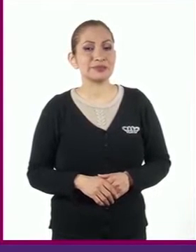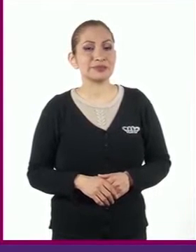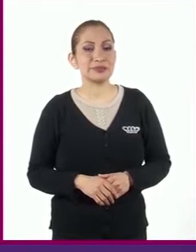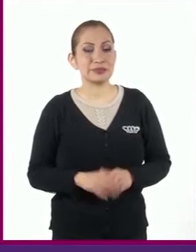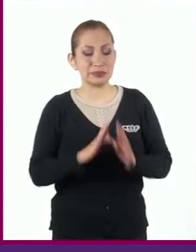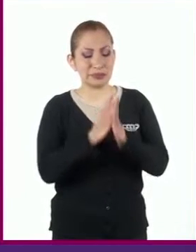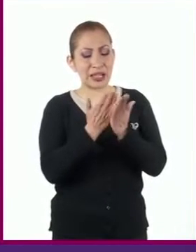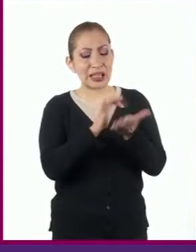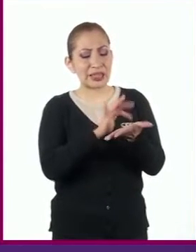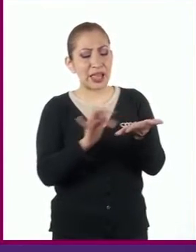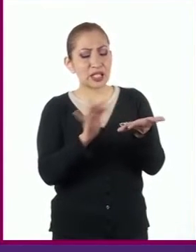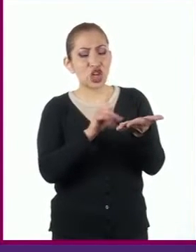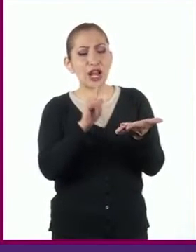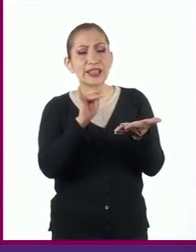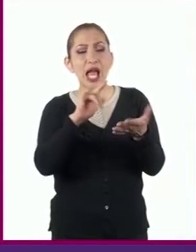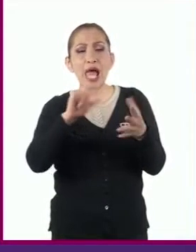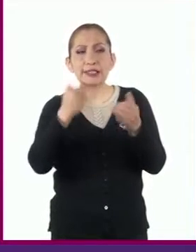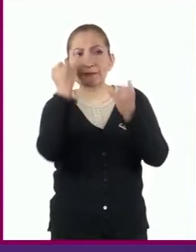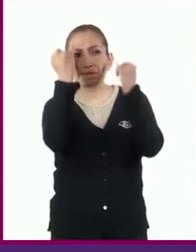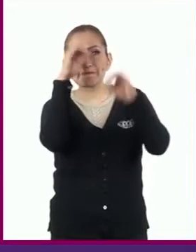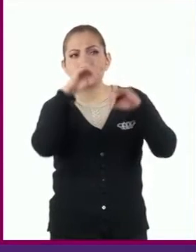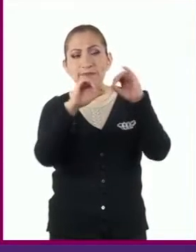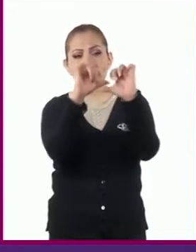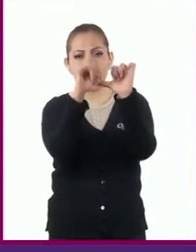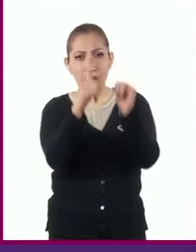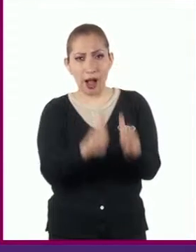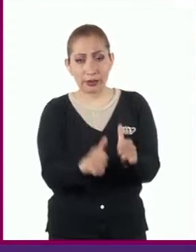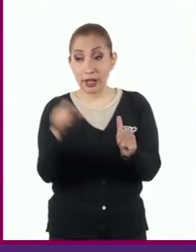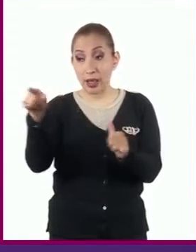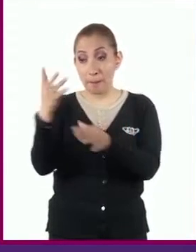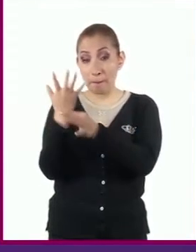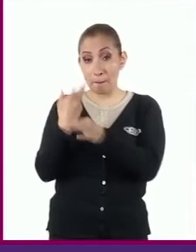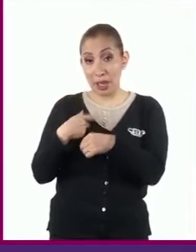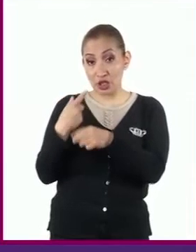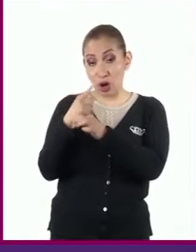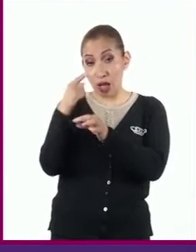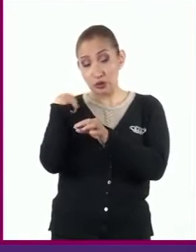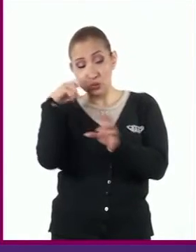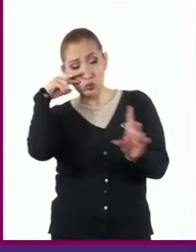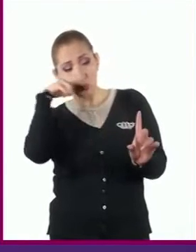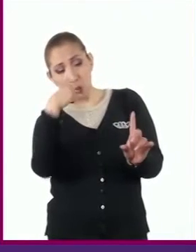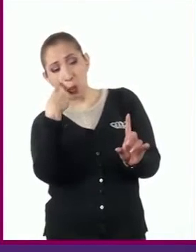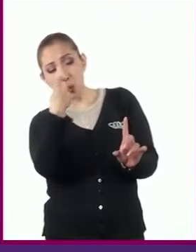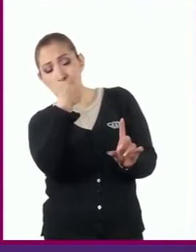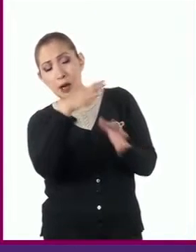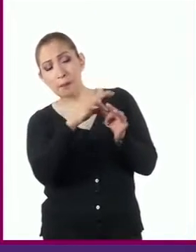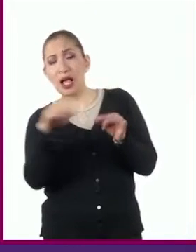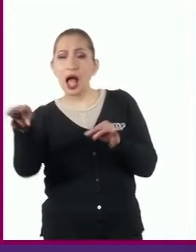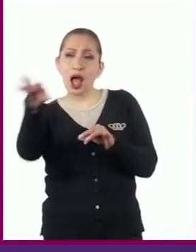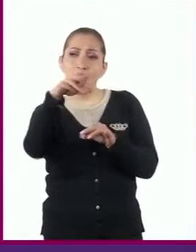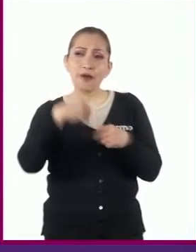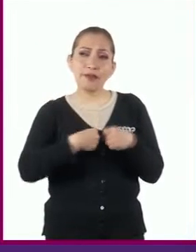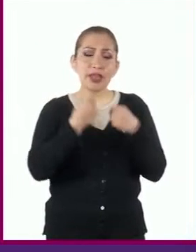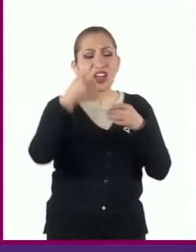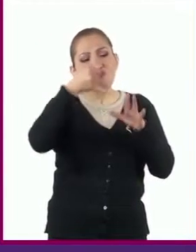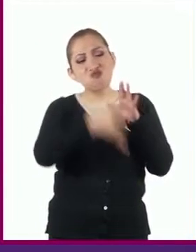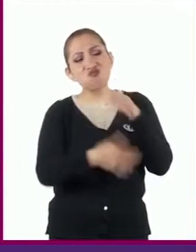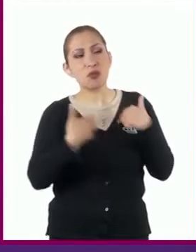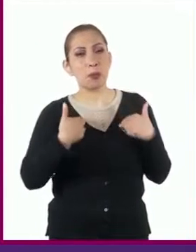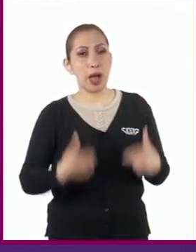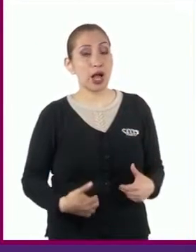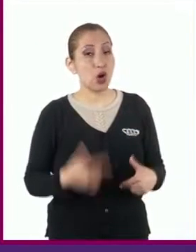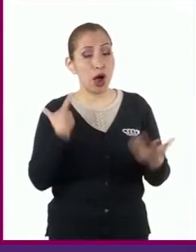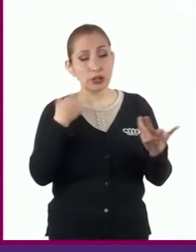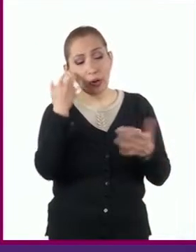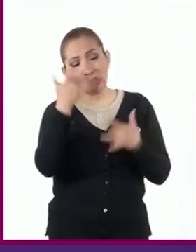Los textos literarios son una creación artística. El autor, desde su perspectiva, describe la vida y la esencia del humano,